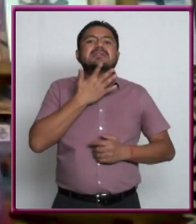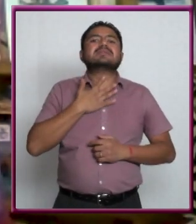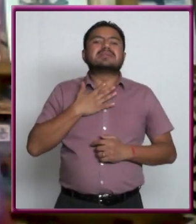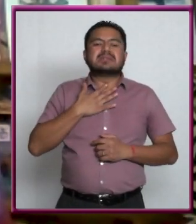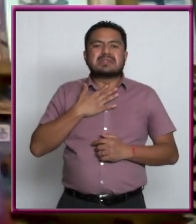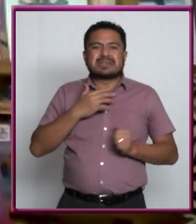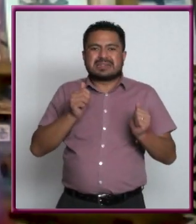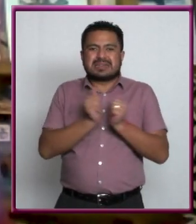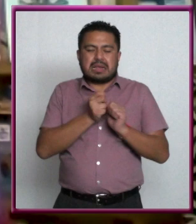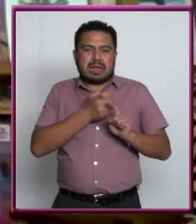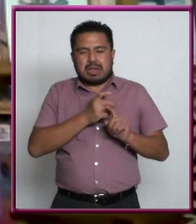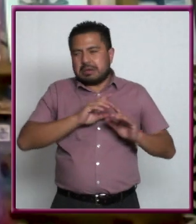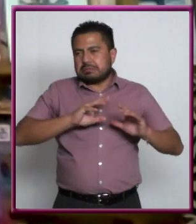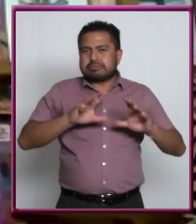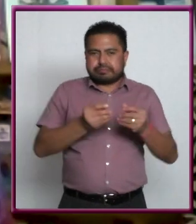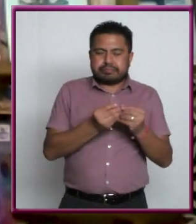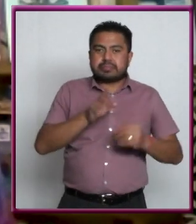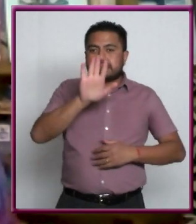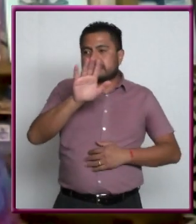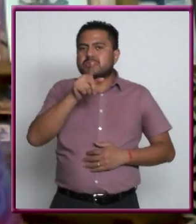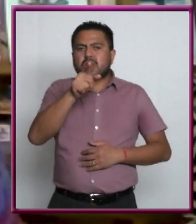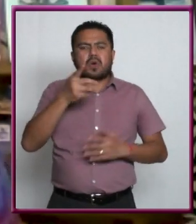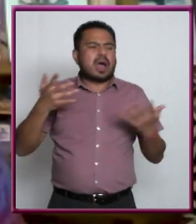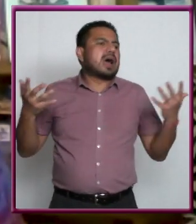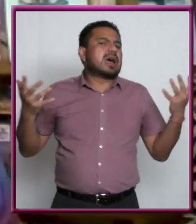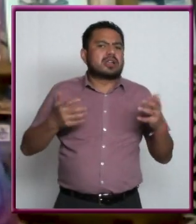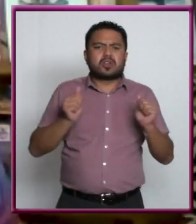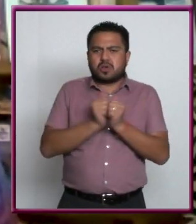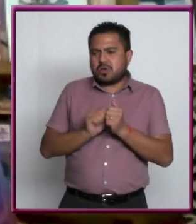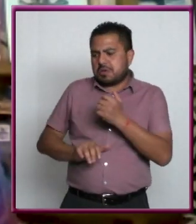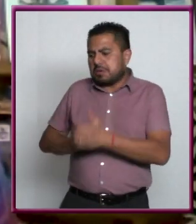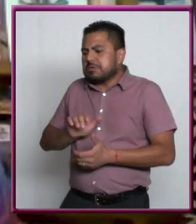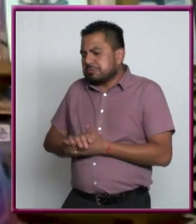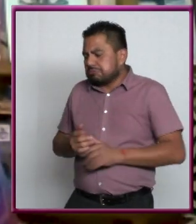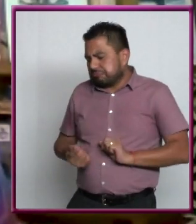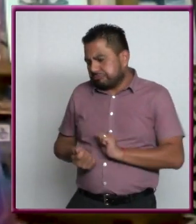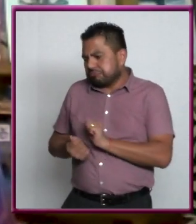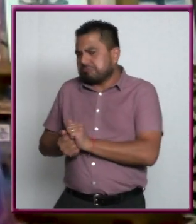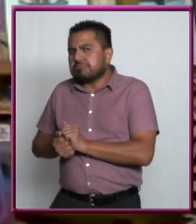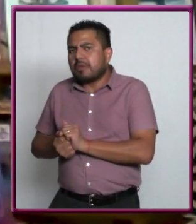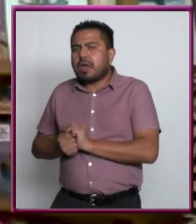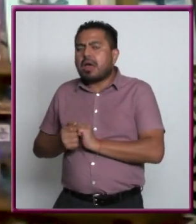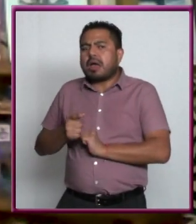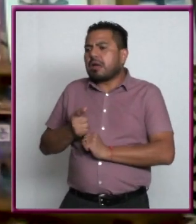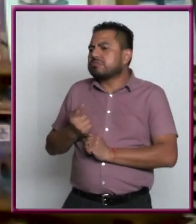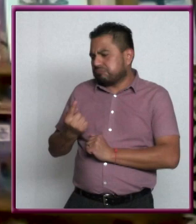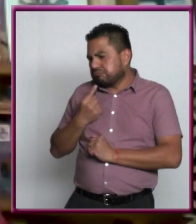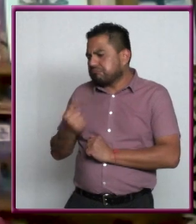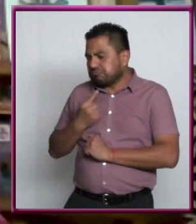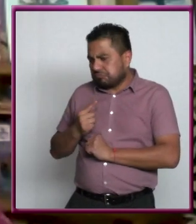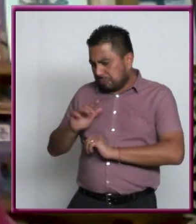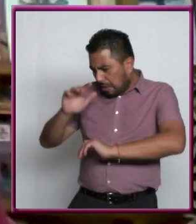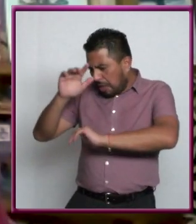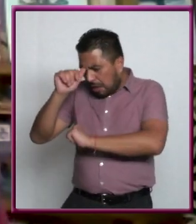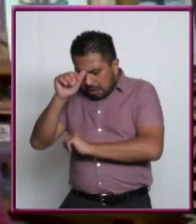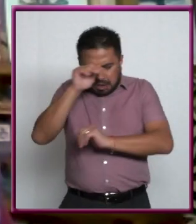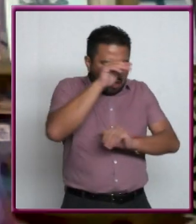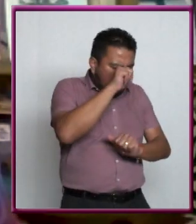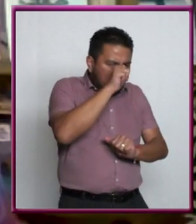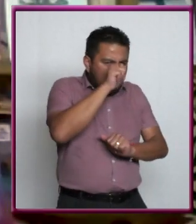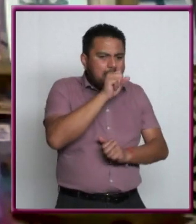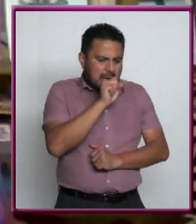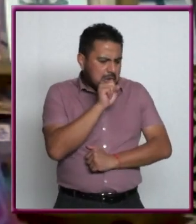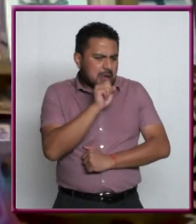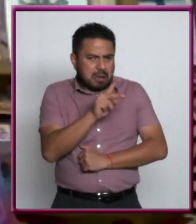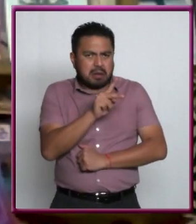esta erótica y este derecho al placer, ¿no? Entonces, si tú lo haces con tu pareja y hay un consenso, como bien lo